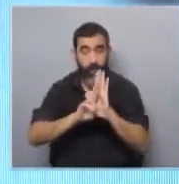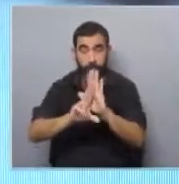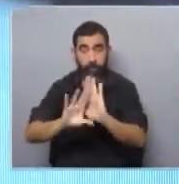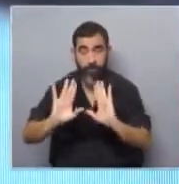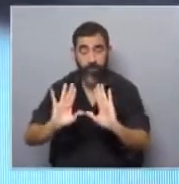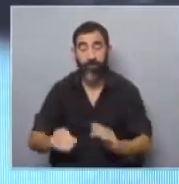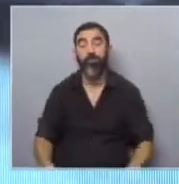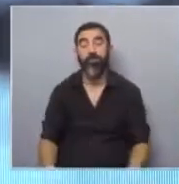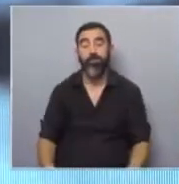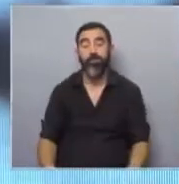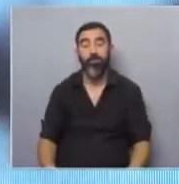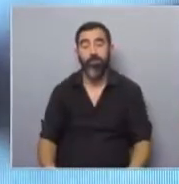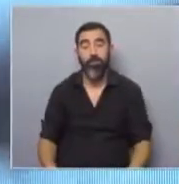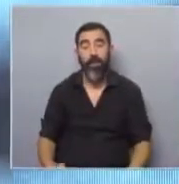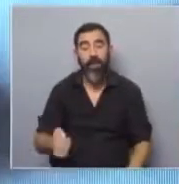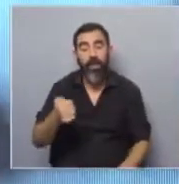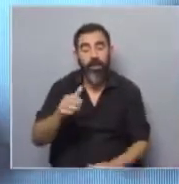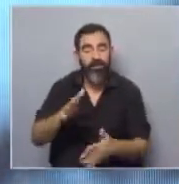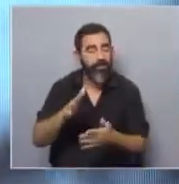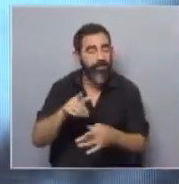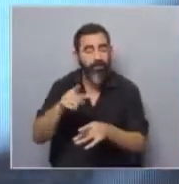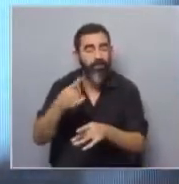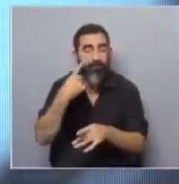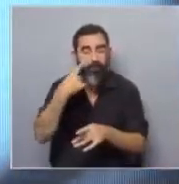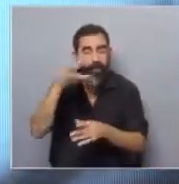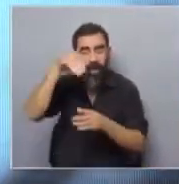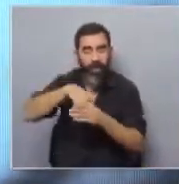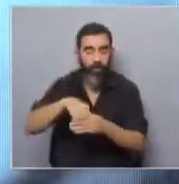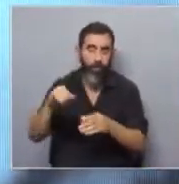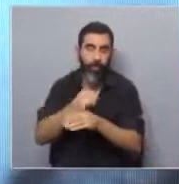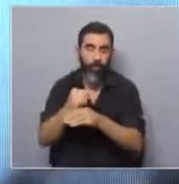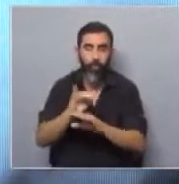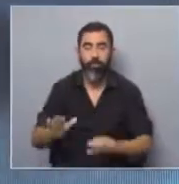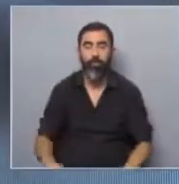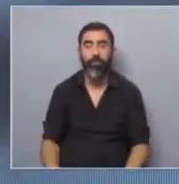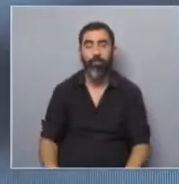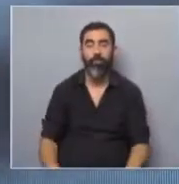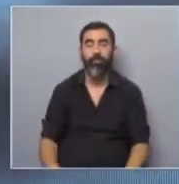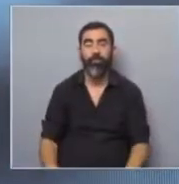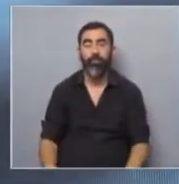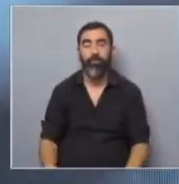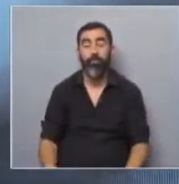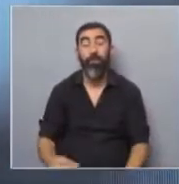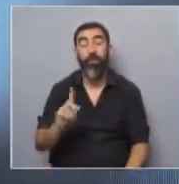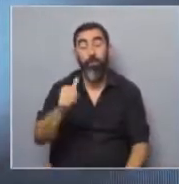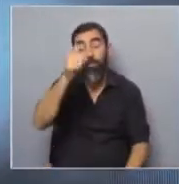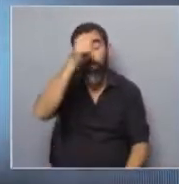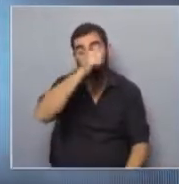era real. Él prácticamente vivía en el instituto. Y los